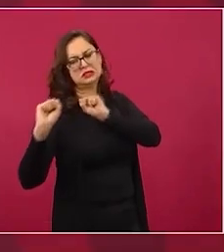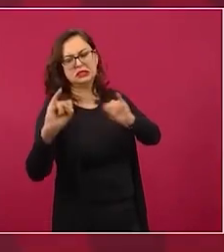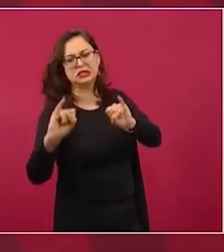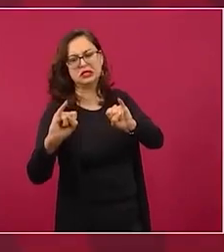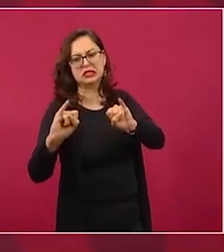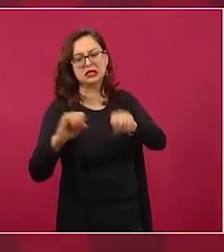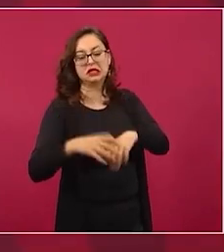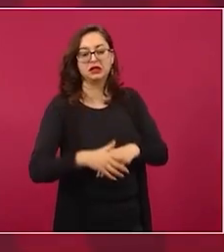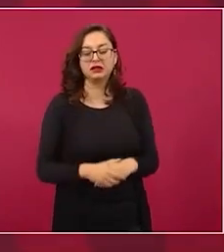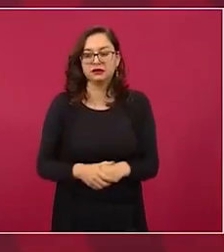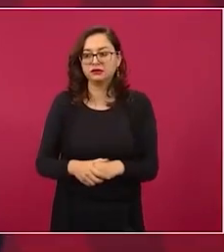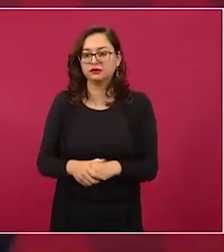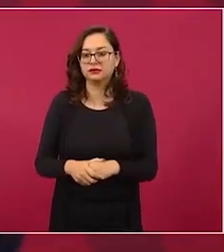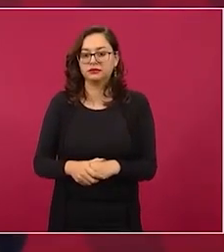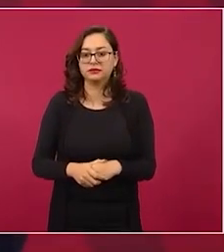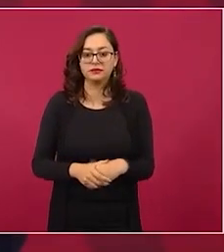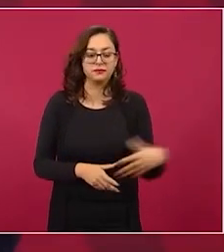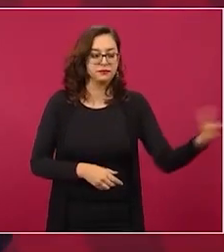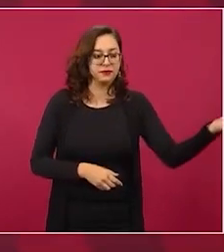Pero en eso le llega otra tarjeta,